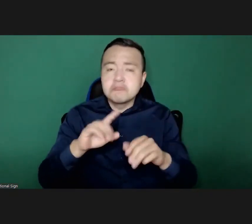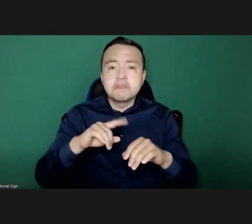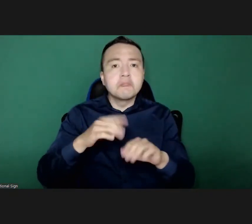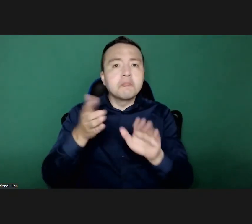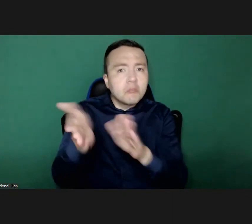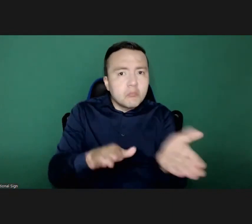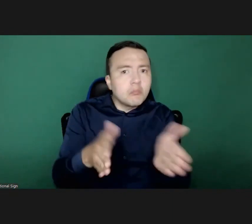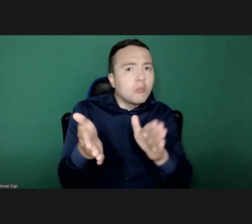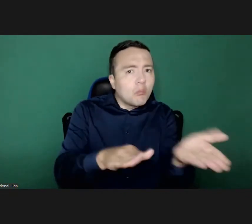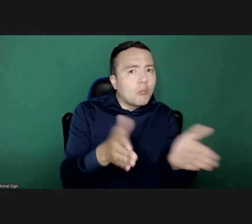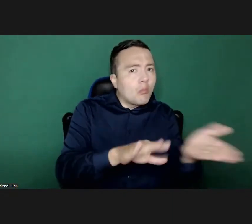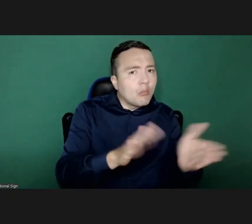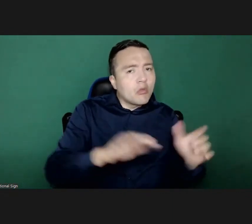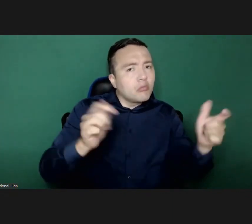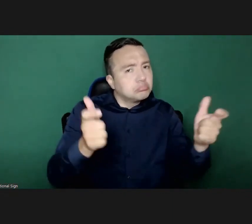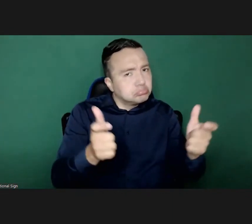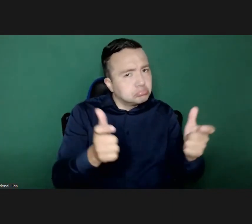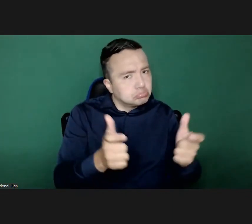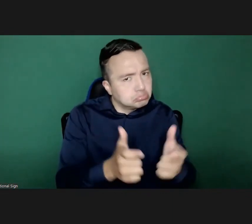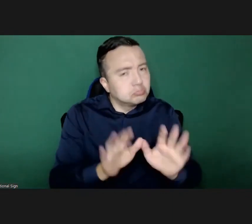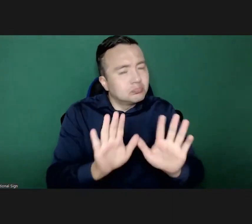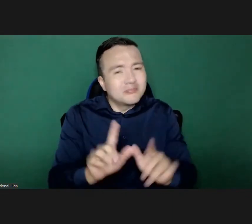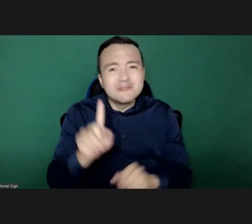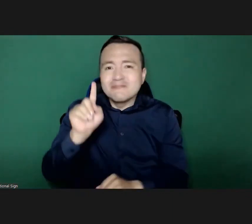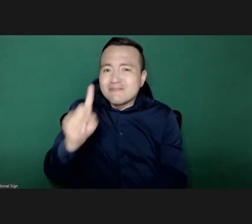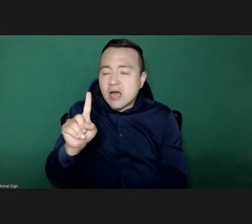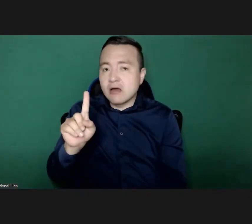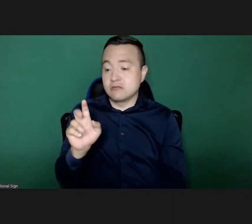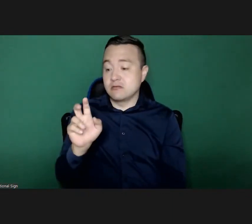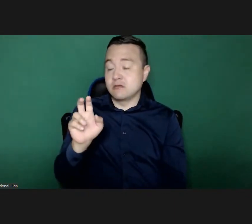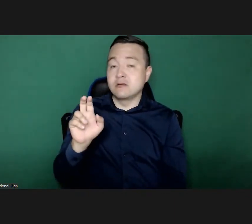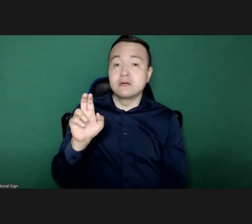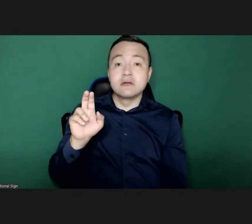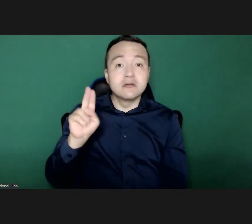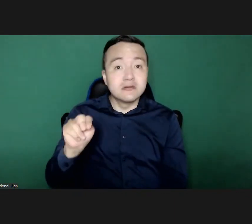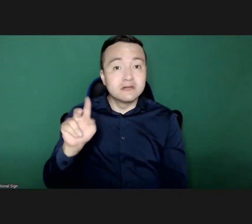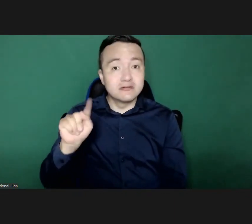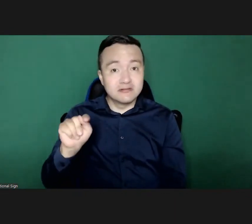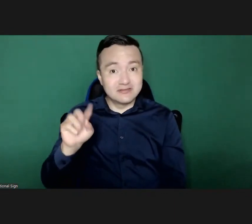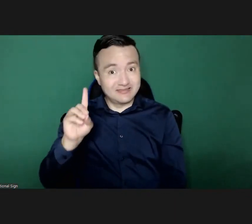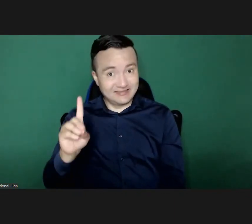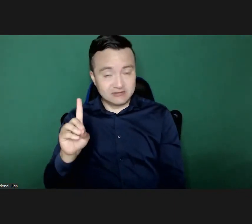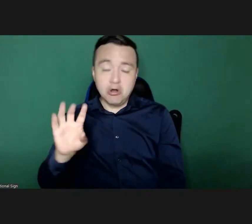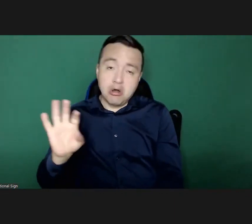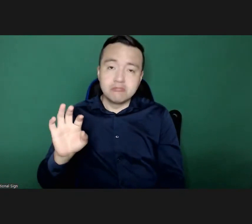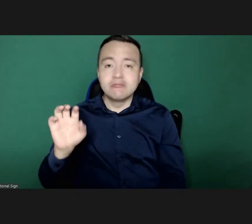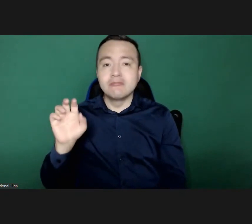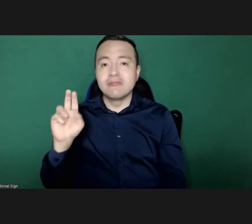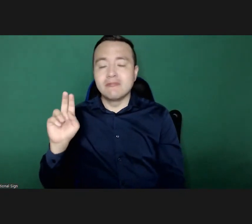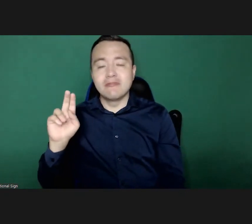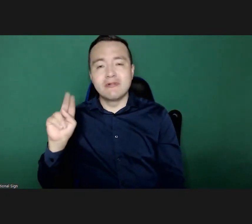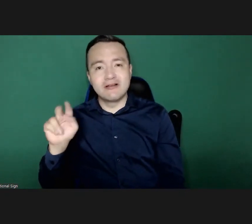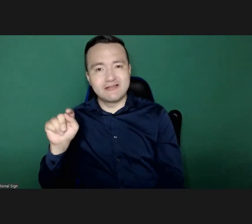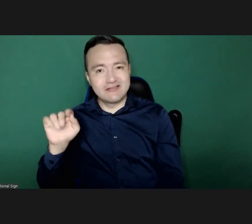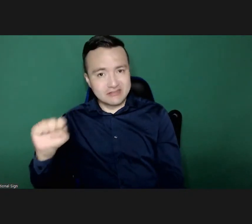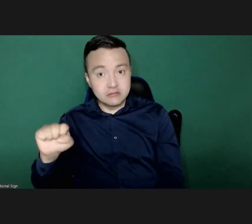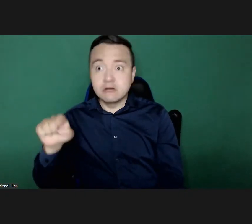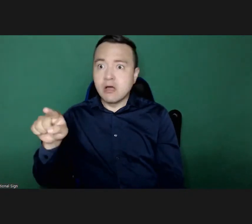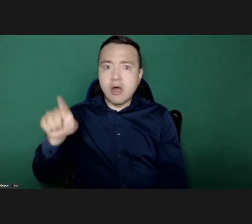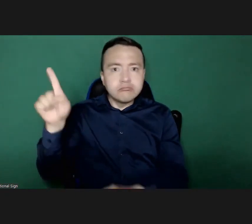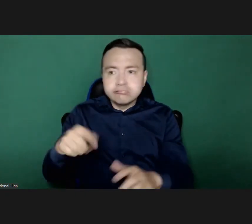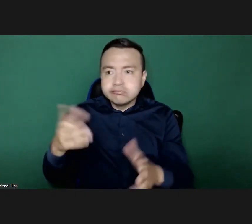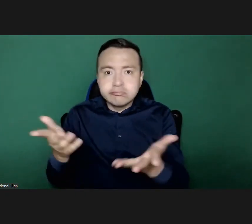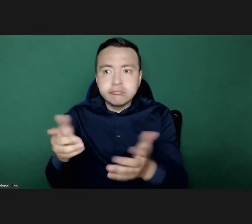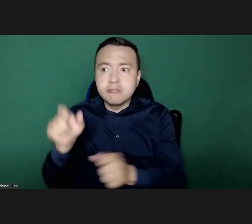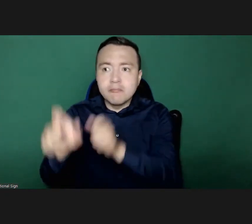con ENTs están en el riesgo más alto de sufrir de COVID y de hospitalización y muerte. Y